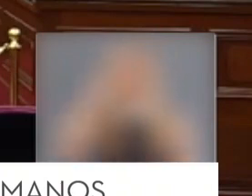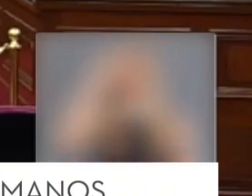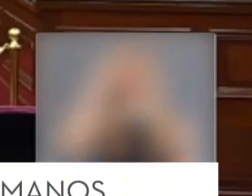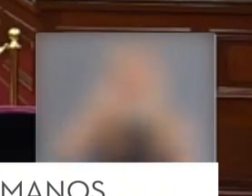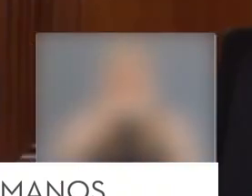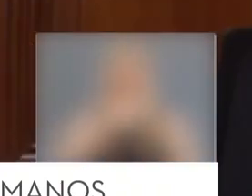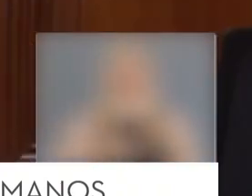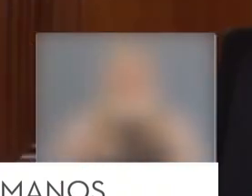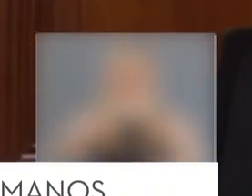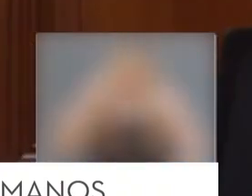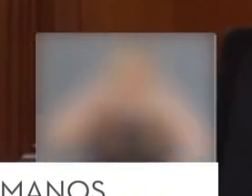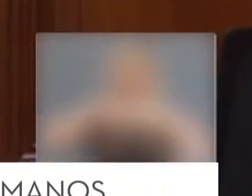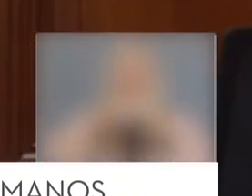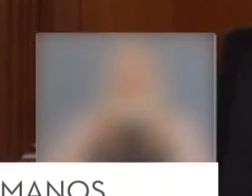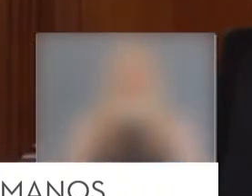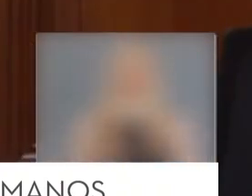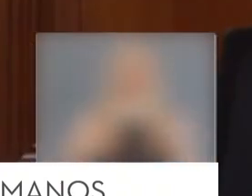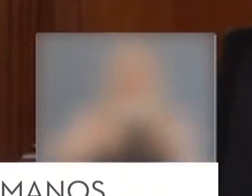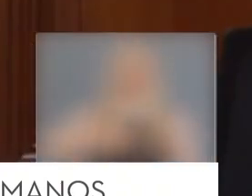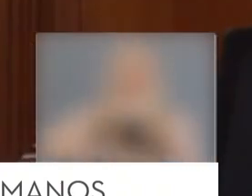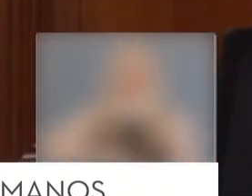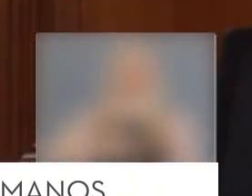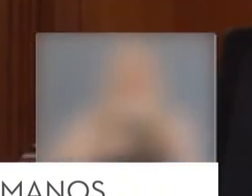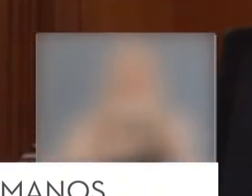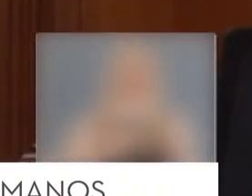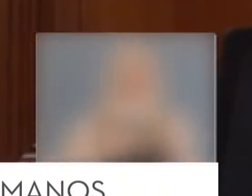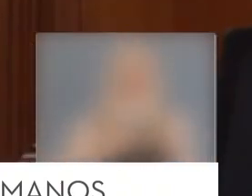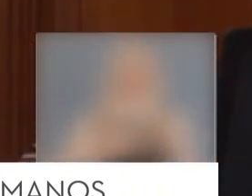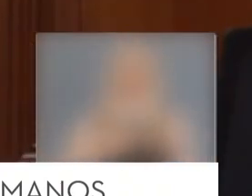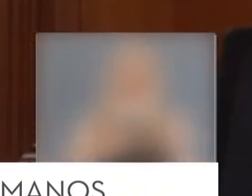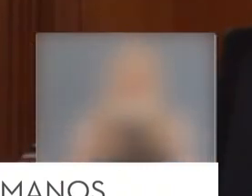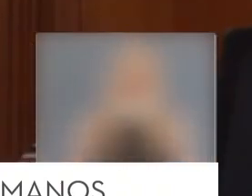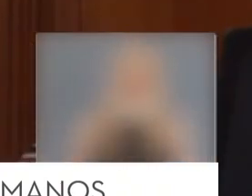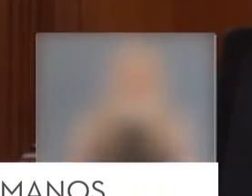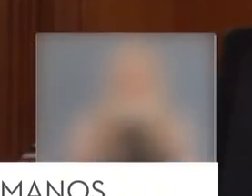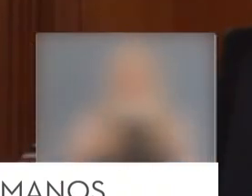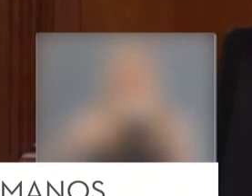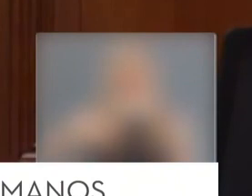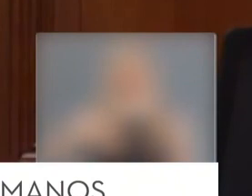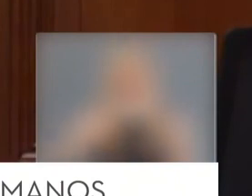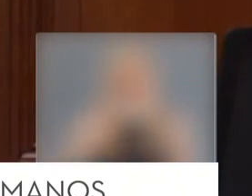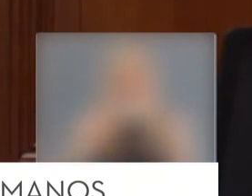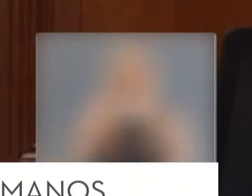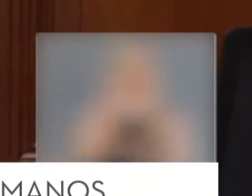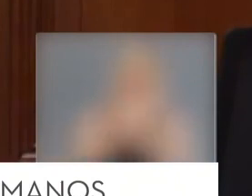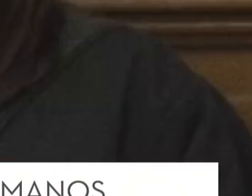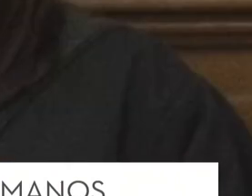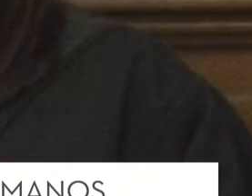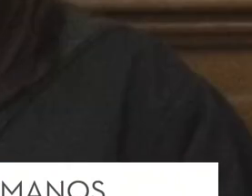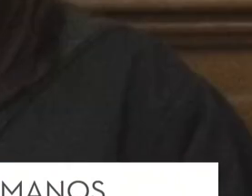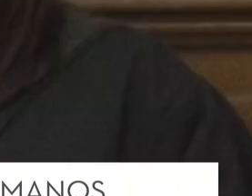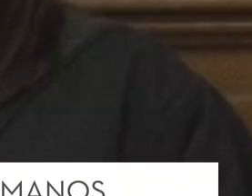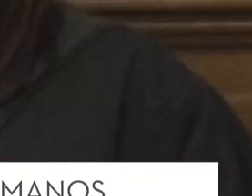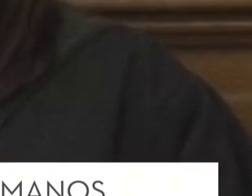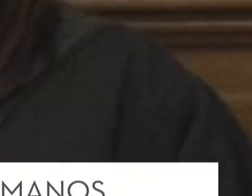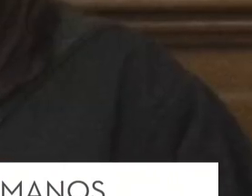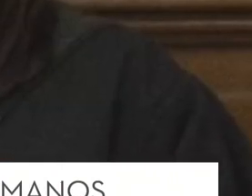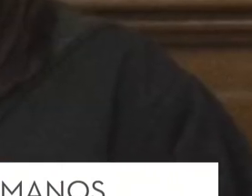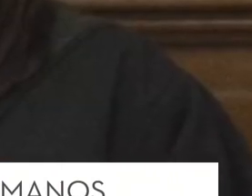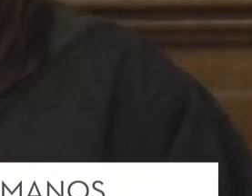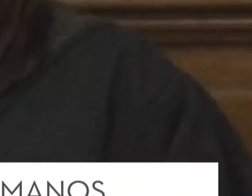de Justicia para las mujeres y niñas en todo el mundo los derechos humanos y buscan aumentar la cantidad de juezas que